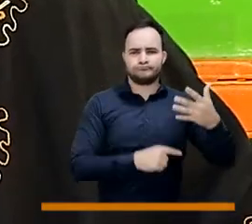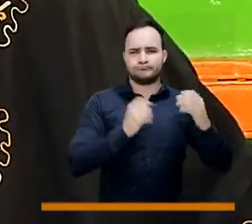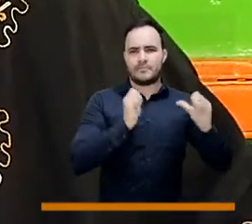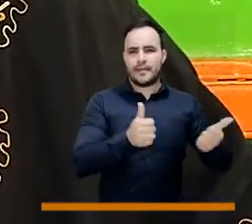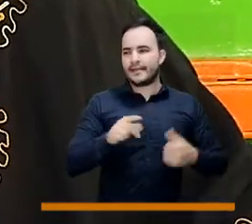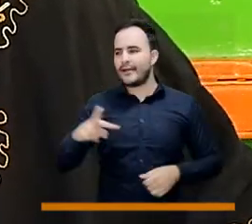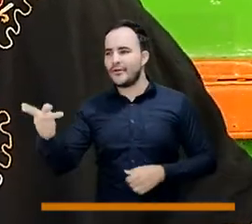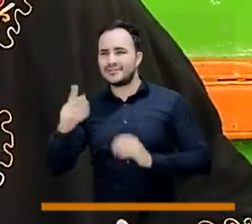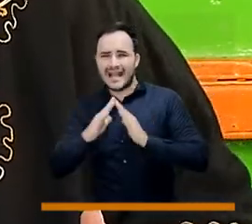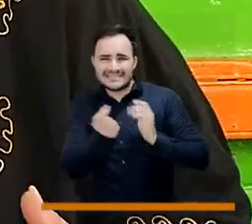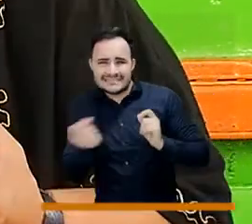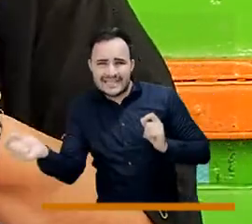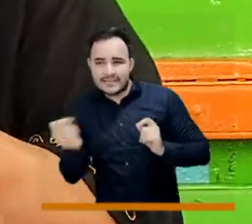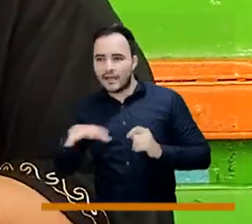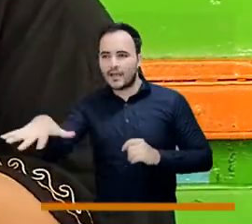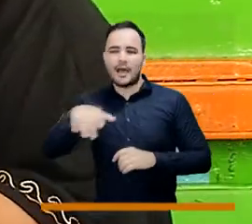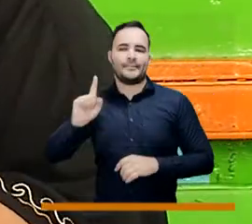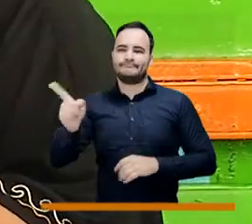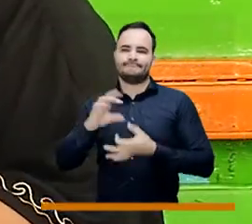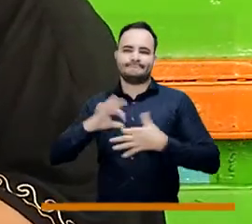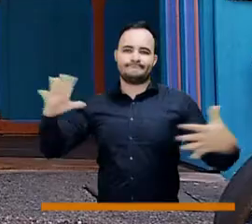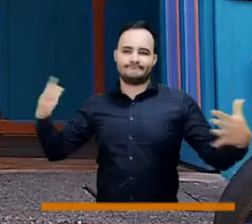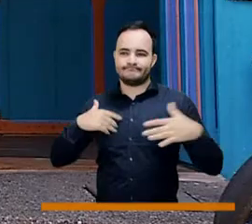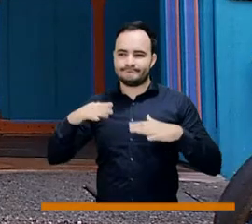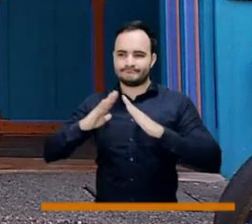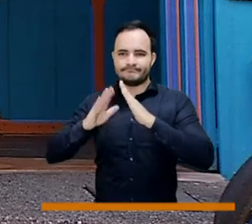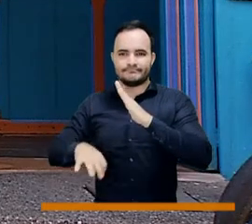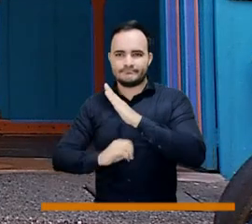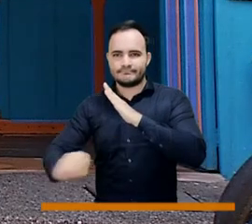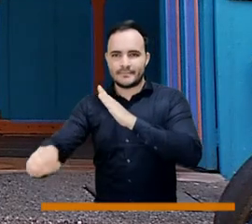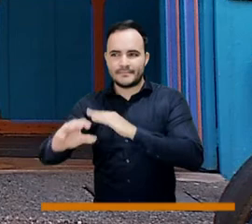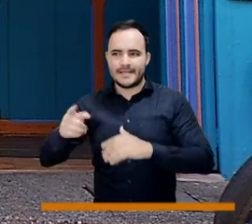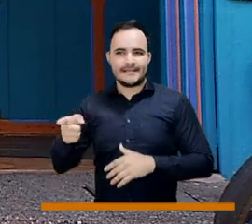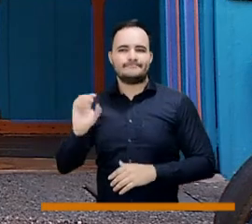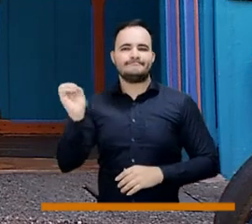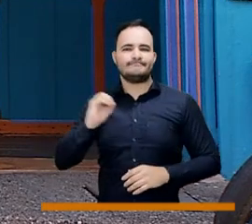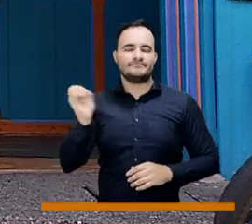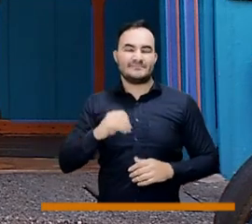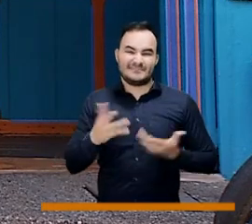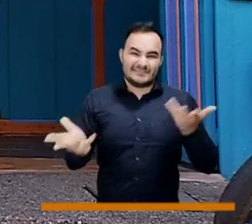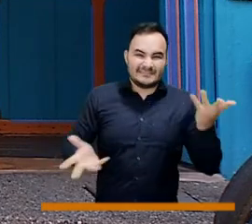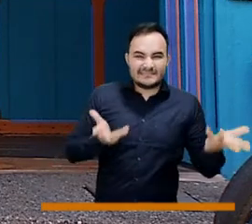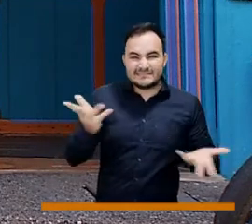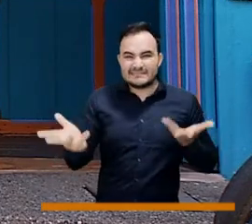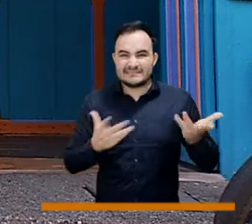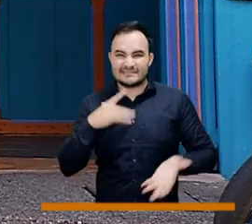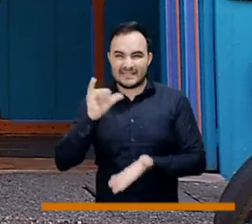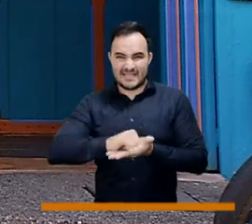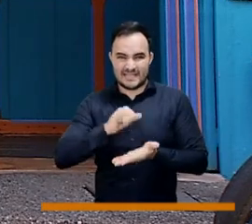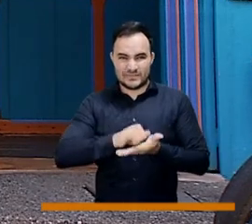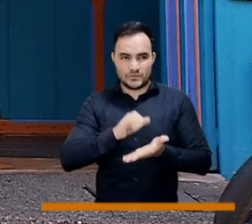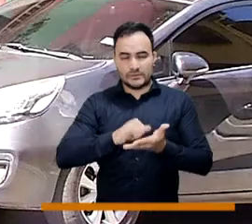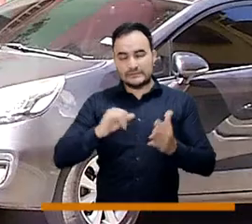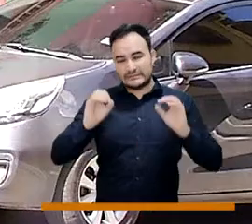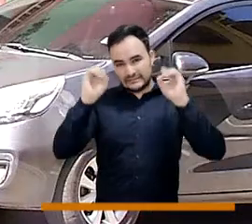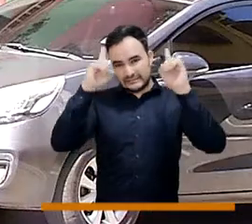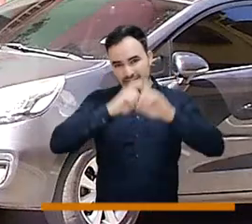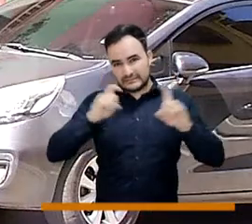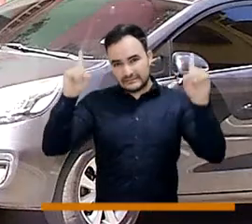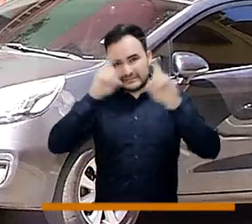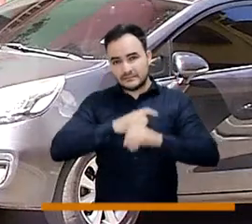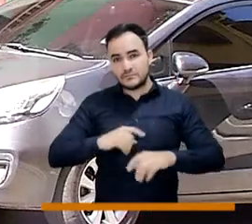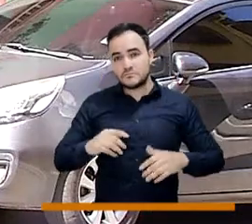está en un polígono diferente, porque ya el polígono cubrió la carga. Entonces son cosas que a veces son absurdas.